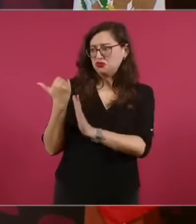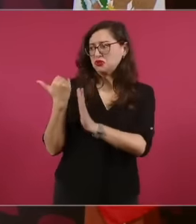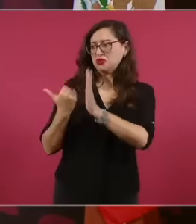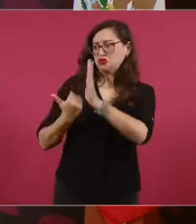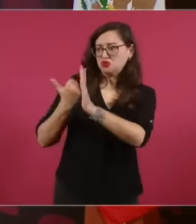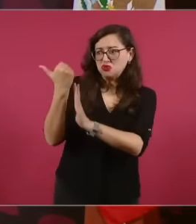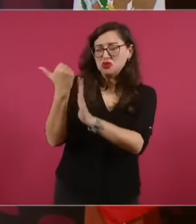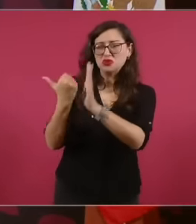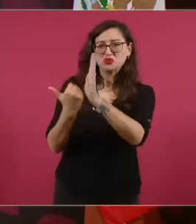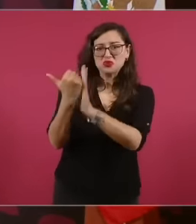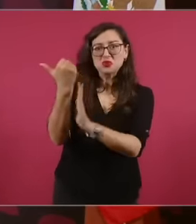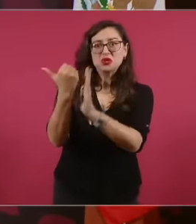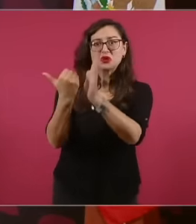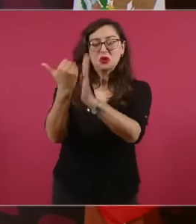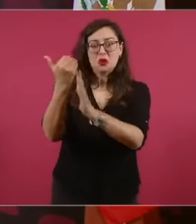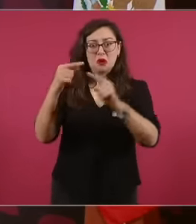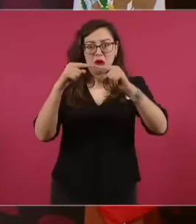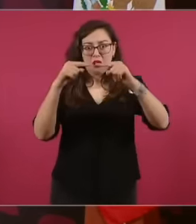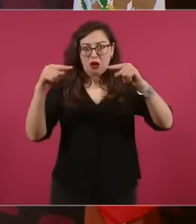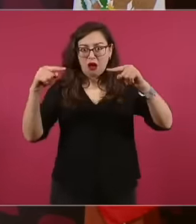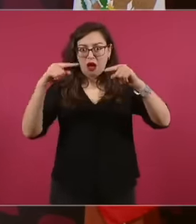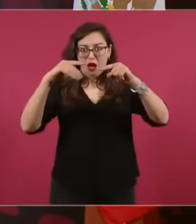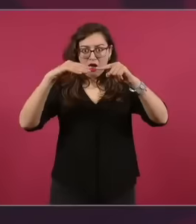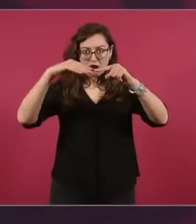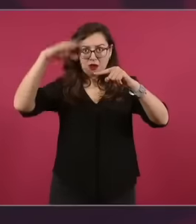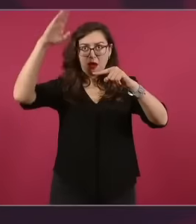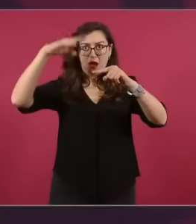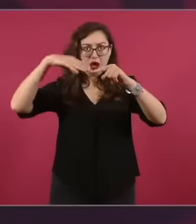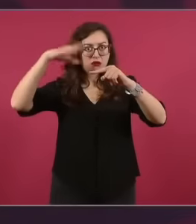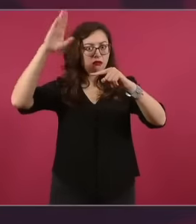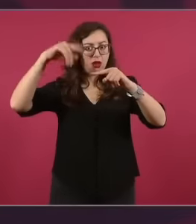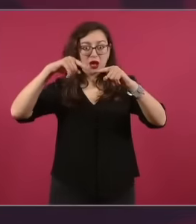repito, llevamos 50 años.